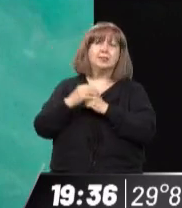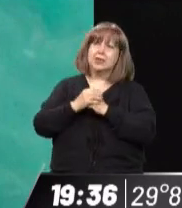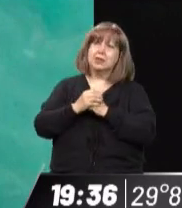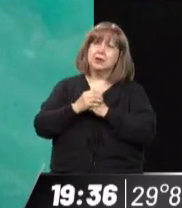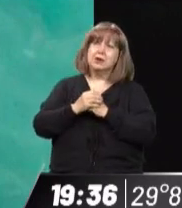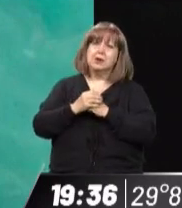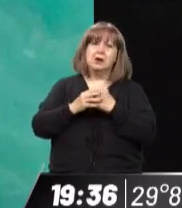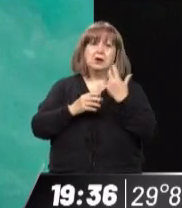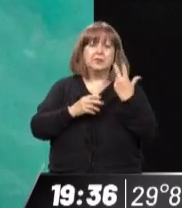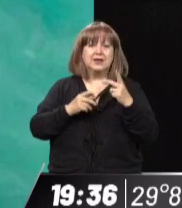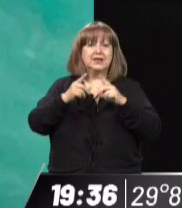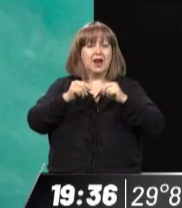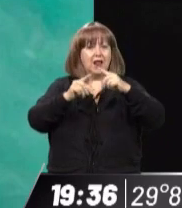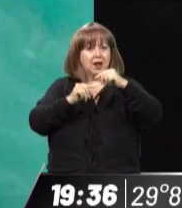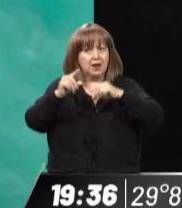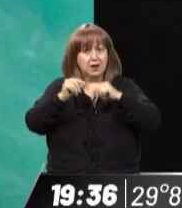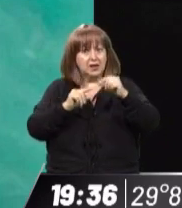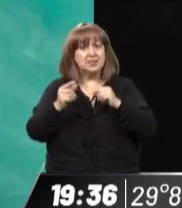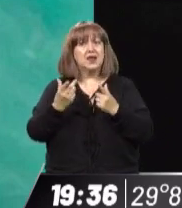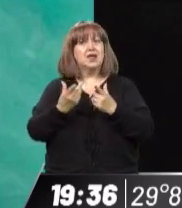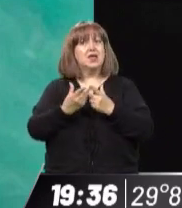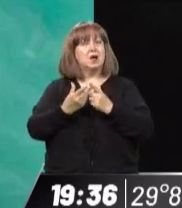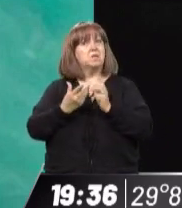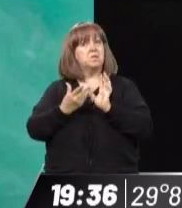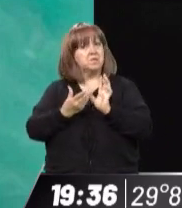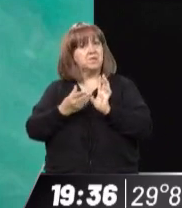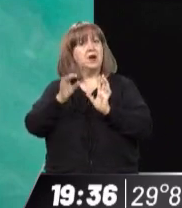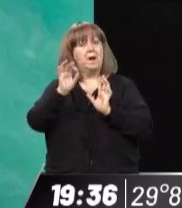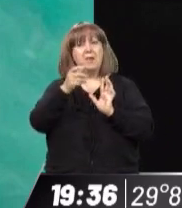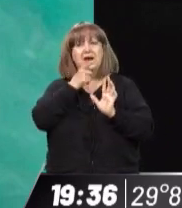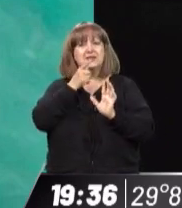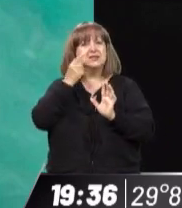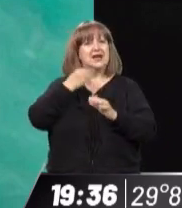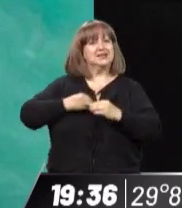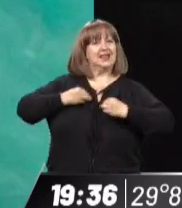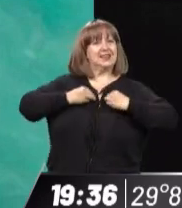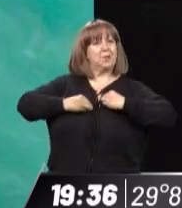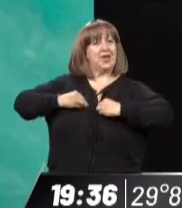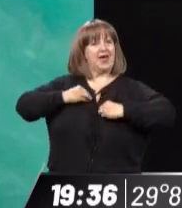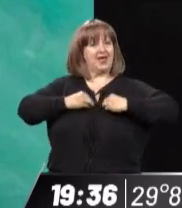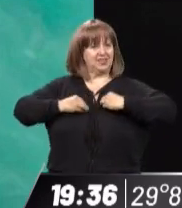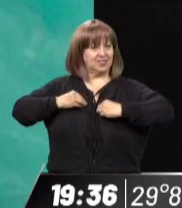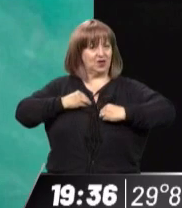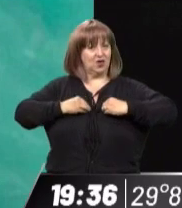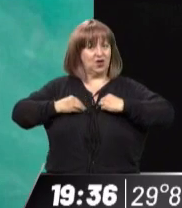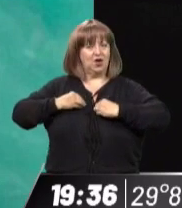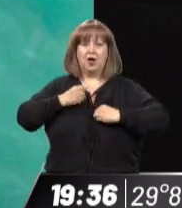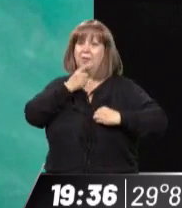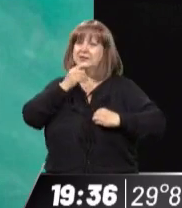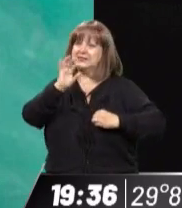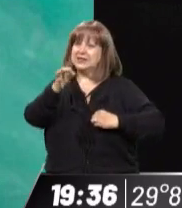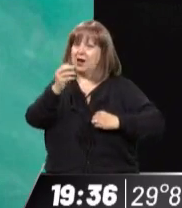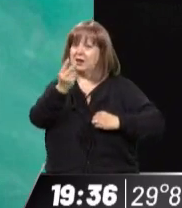es la tercera, elijo creer, siempre lo supieron, estaba predicho. Eran uno de los millones de mensajes